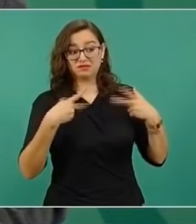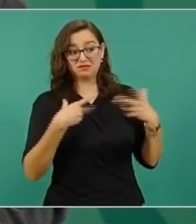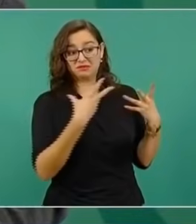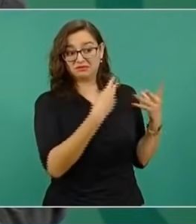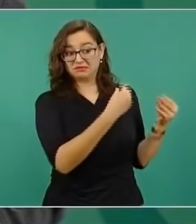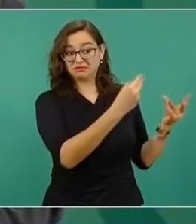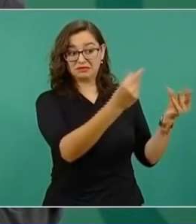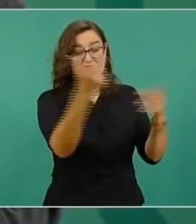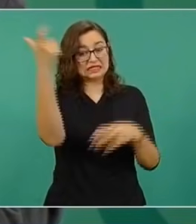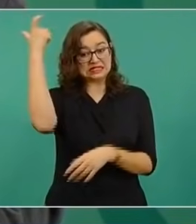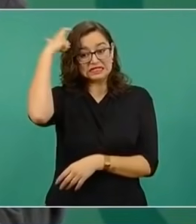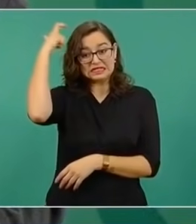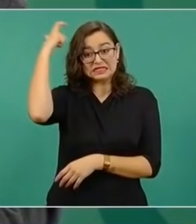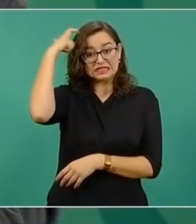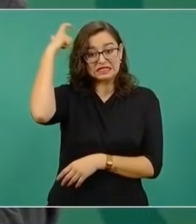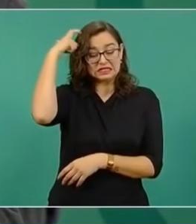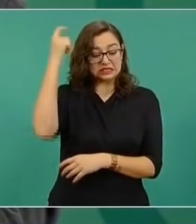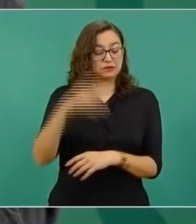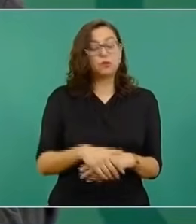Cuando hablo de Cuadri